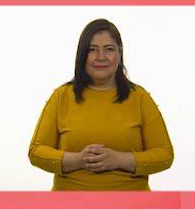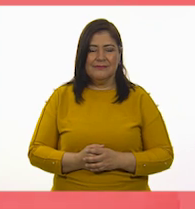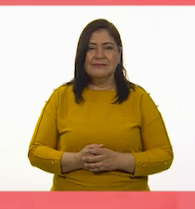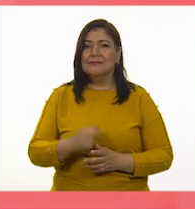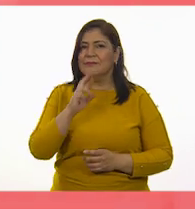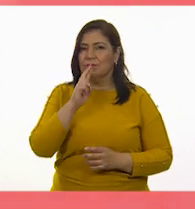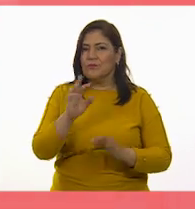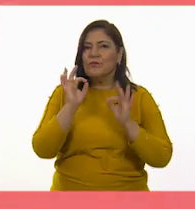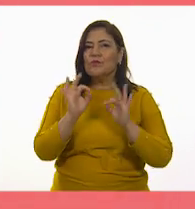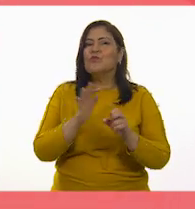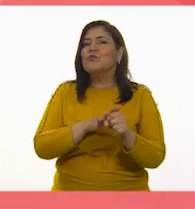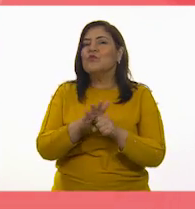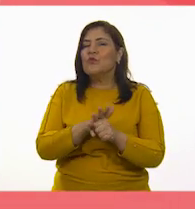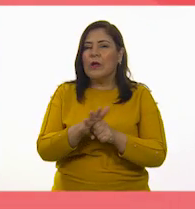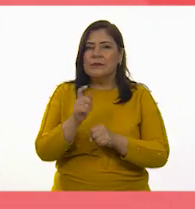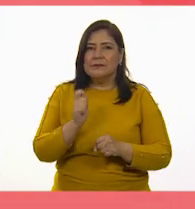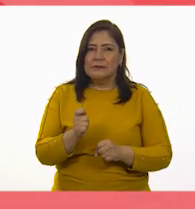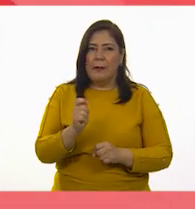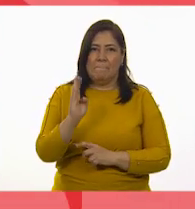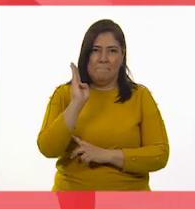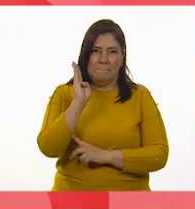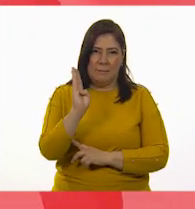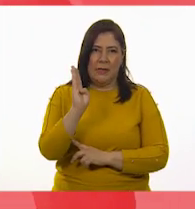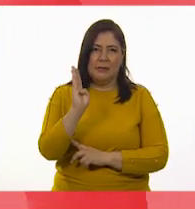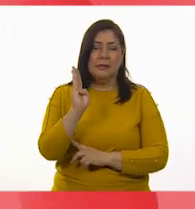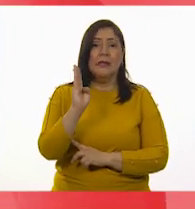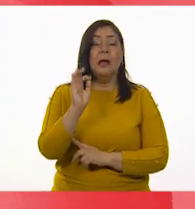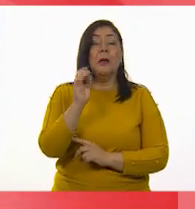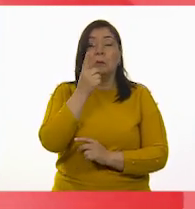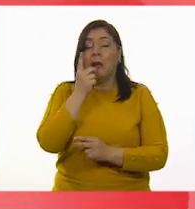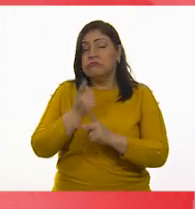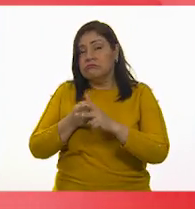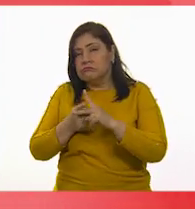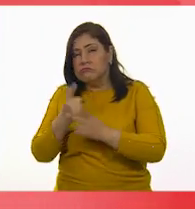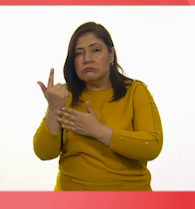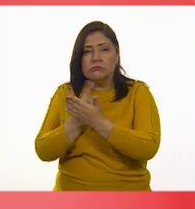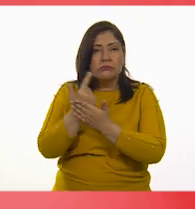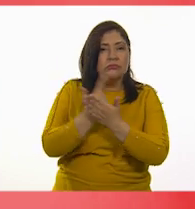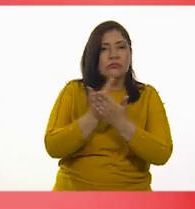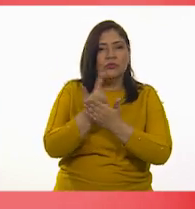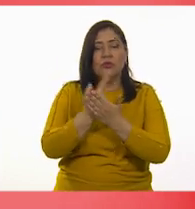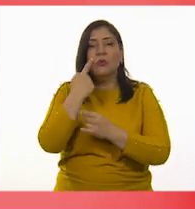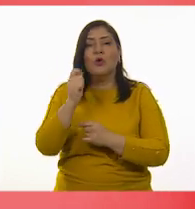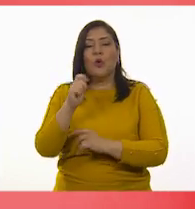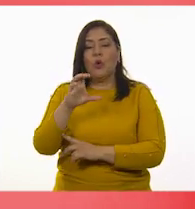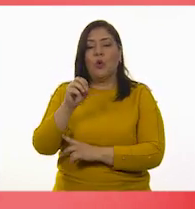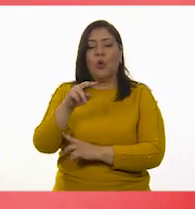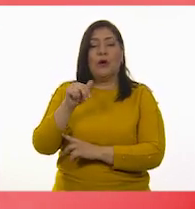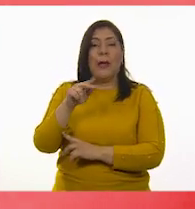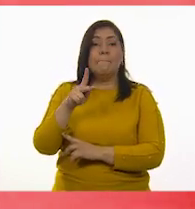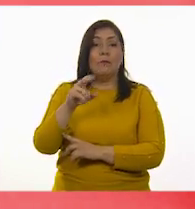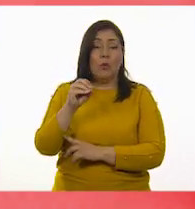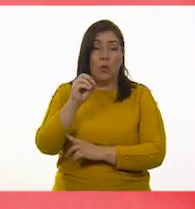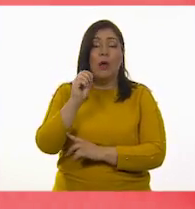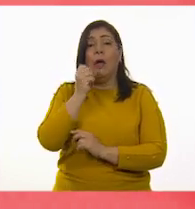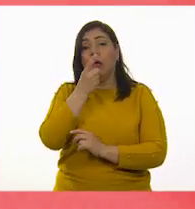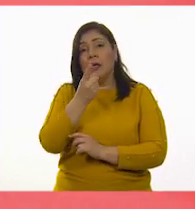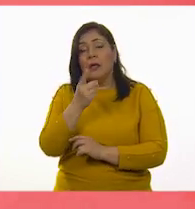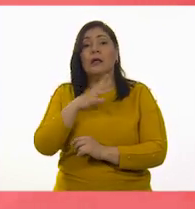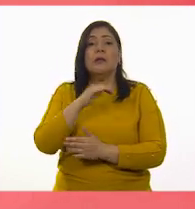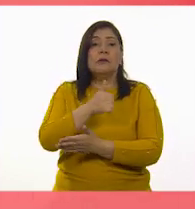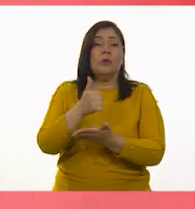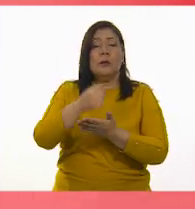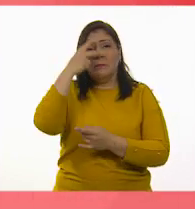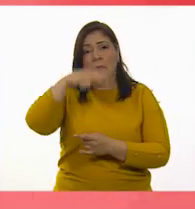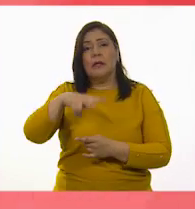La respuesta correcta es B. Según los estimados poblacionales más recientes de CONAPO, la Ciudad de México cuenta con